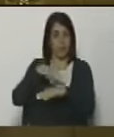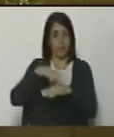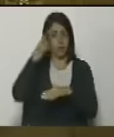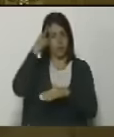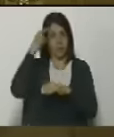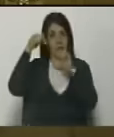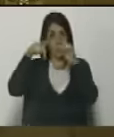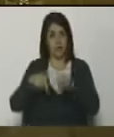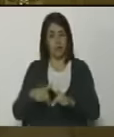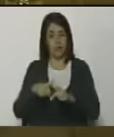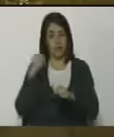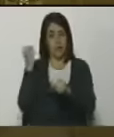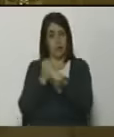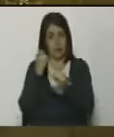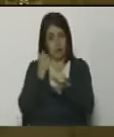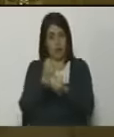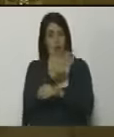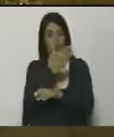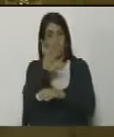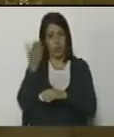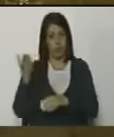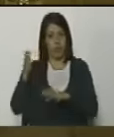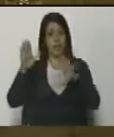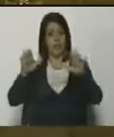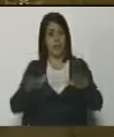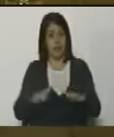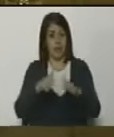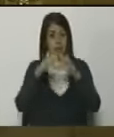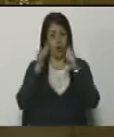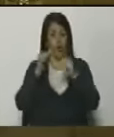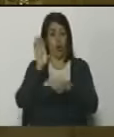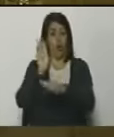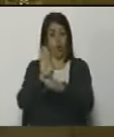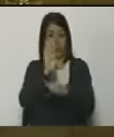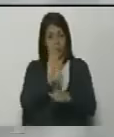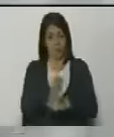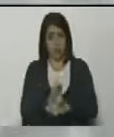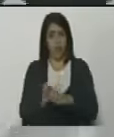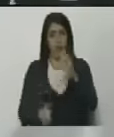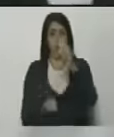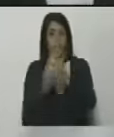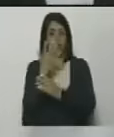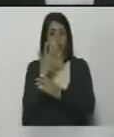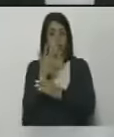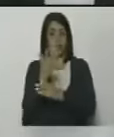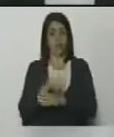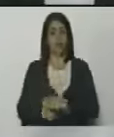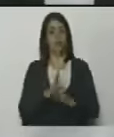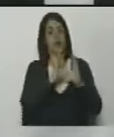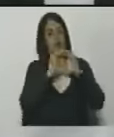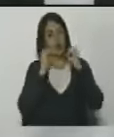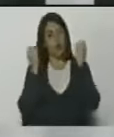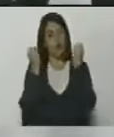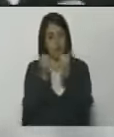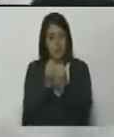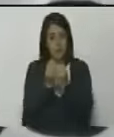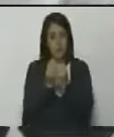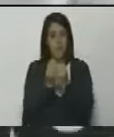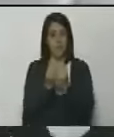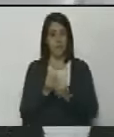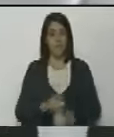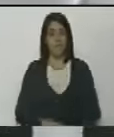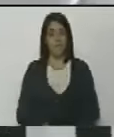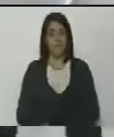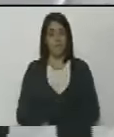reconoce hoy el arduo labor de ustedes, rescatistas, proteccionistas, fundaciones, organizaciones,